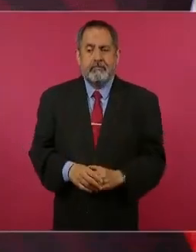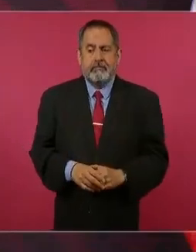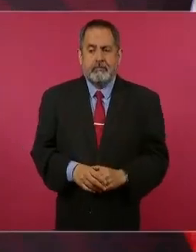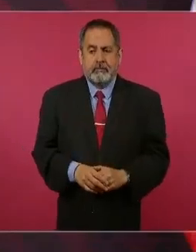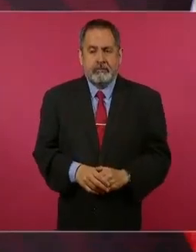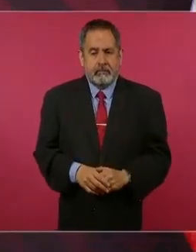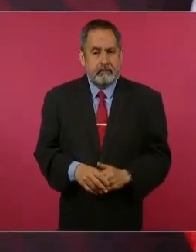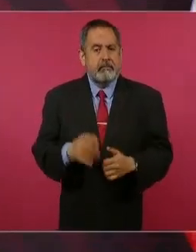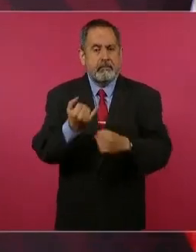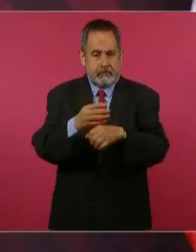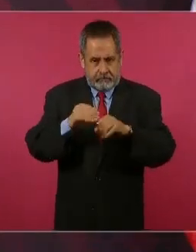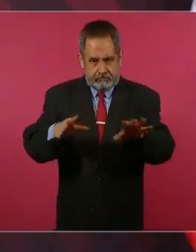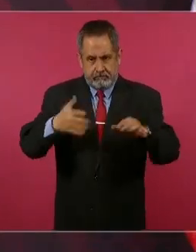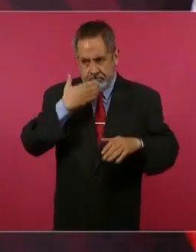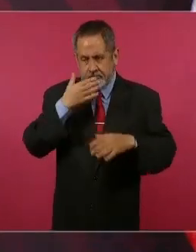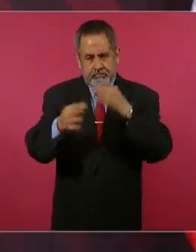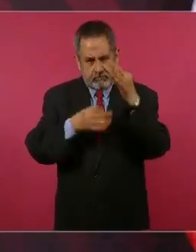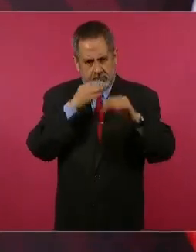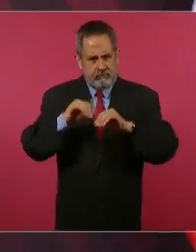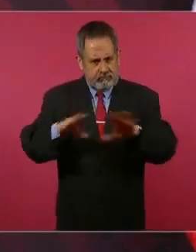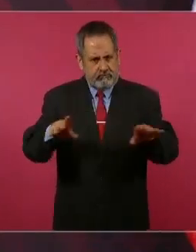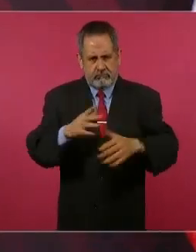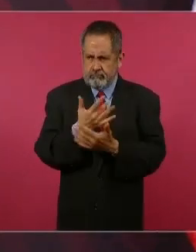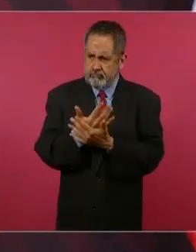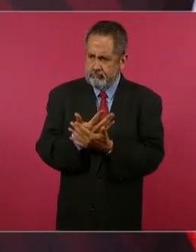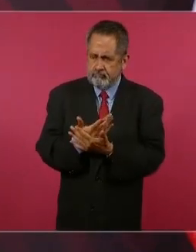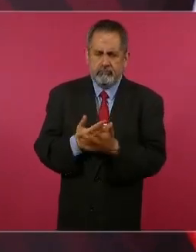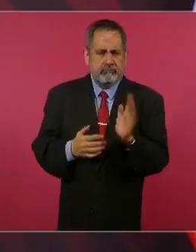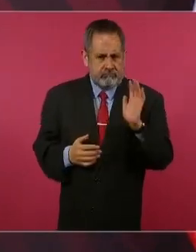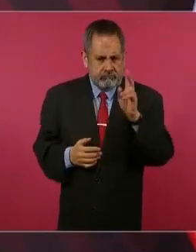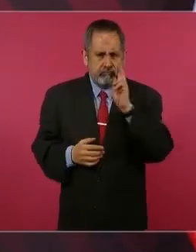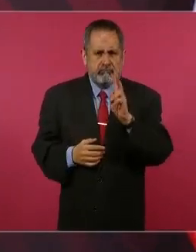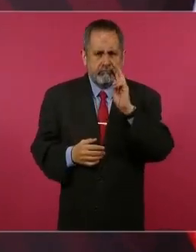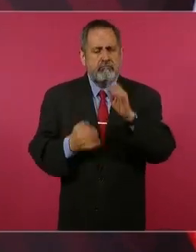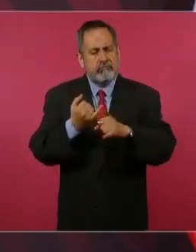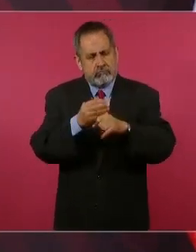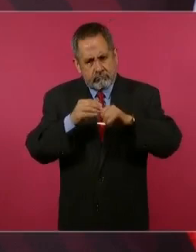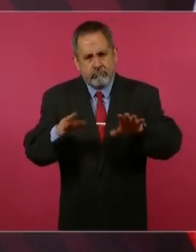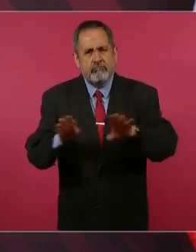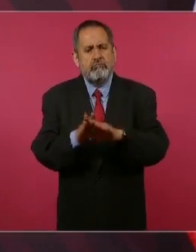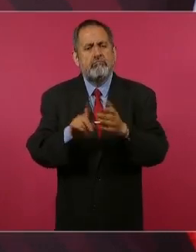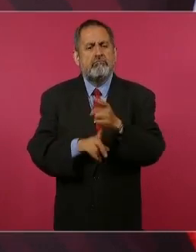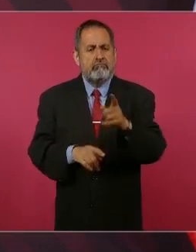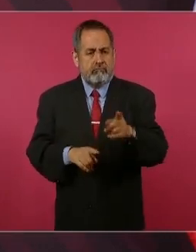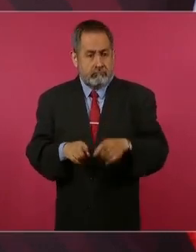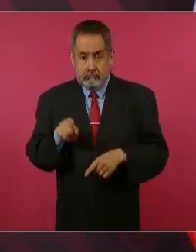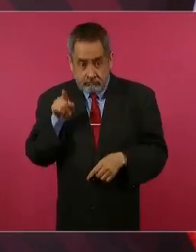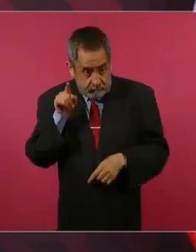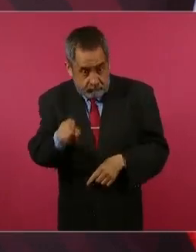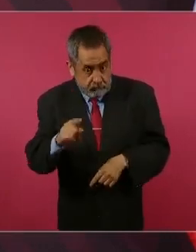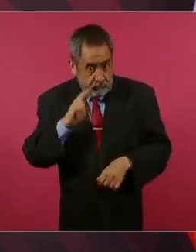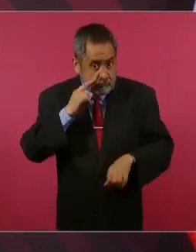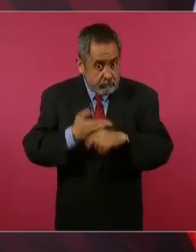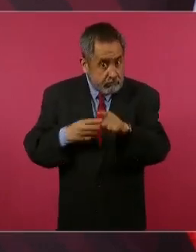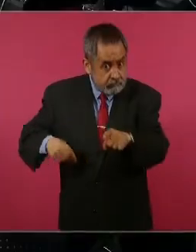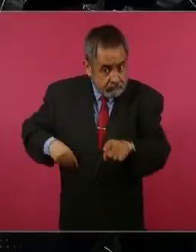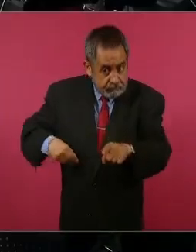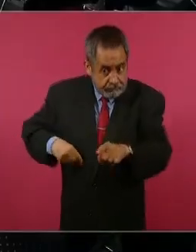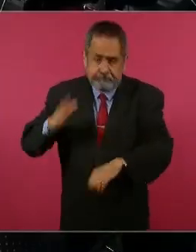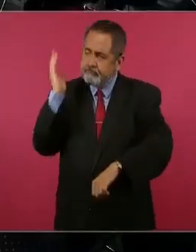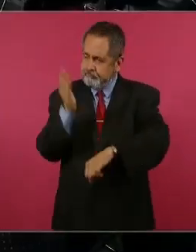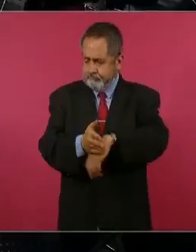Entonces, vamos a informar bien, vamos a esperarnos y vamos a informar y sobre todo castigar a los responsables.